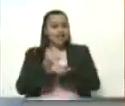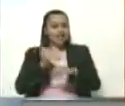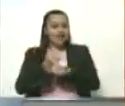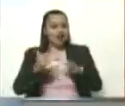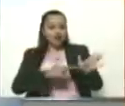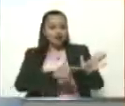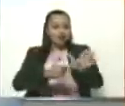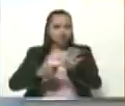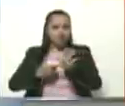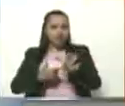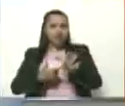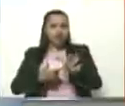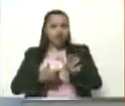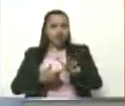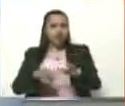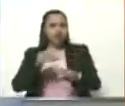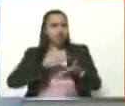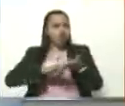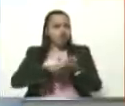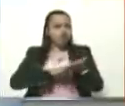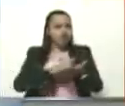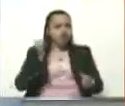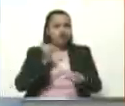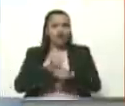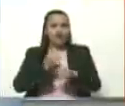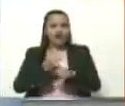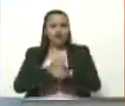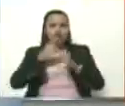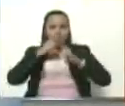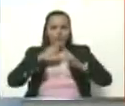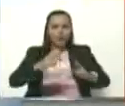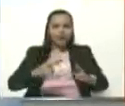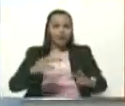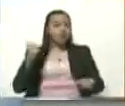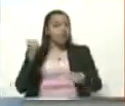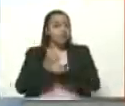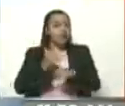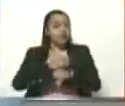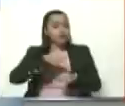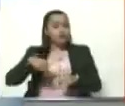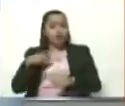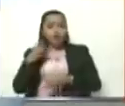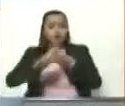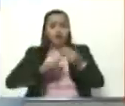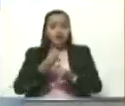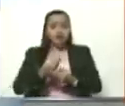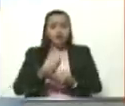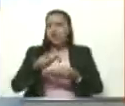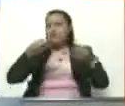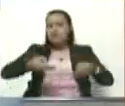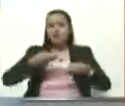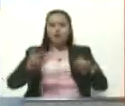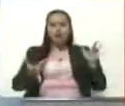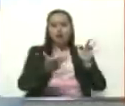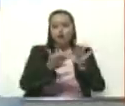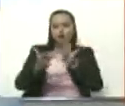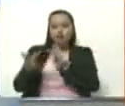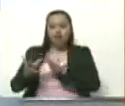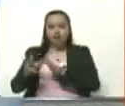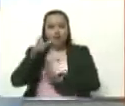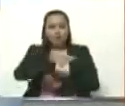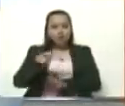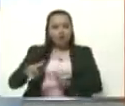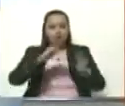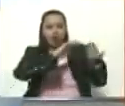resultados de una gestión que ha sido muy cercana a la gente a las